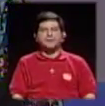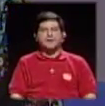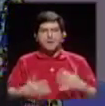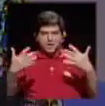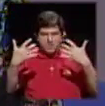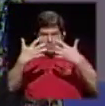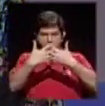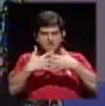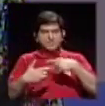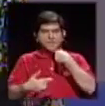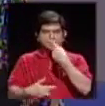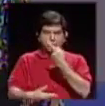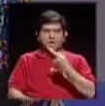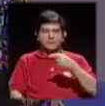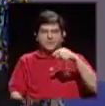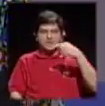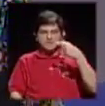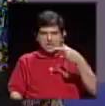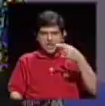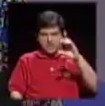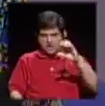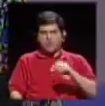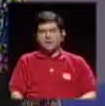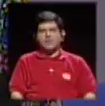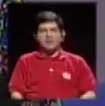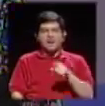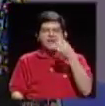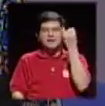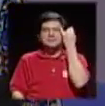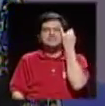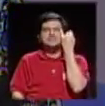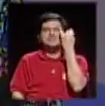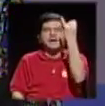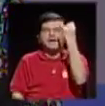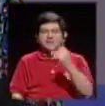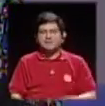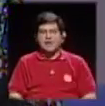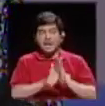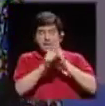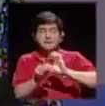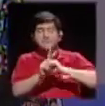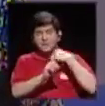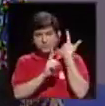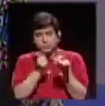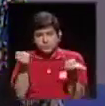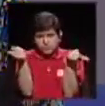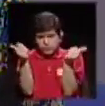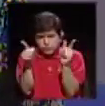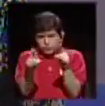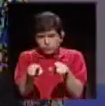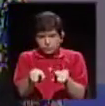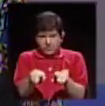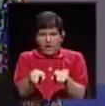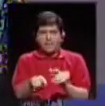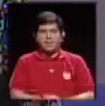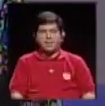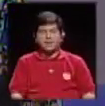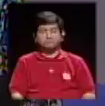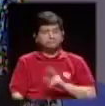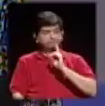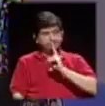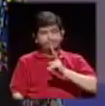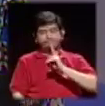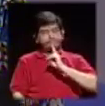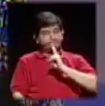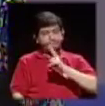complementando lo que dice Gloria, está ese imaginario y la presión social que